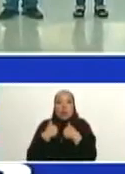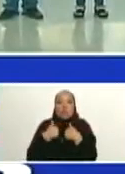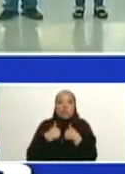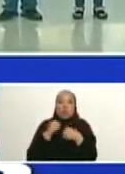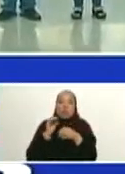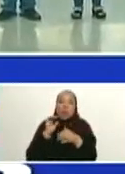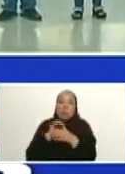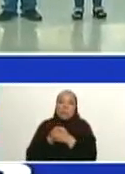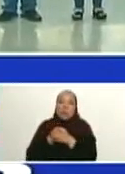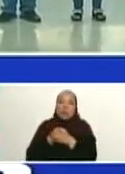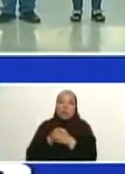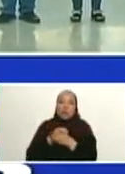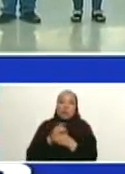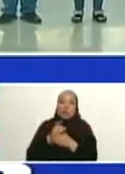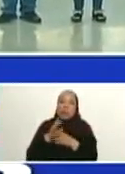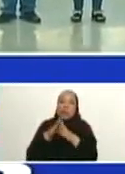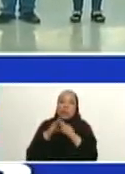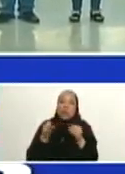colectivo.